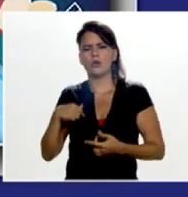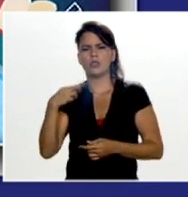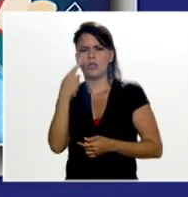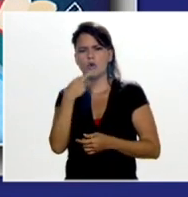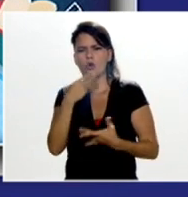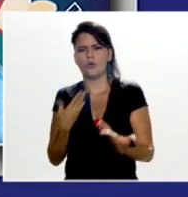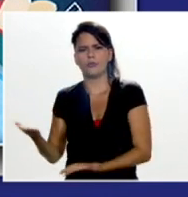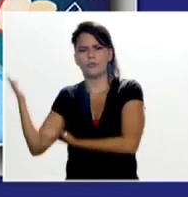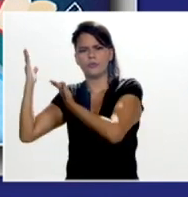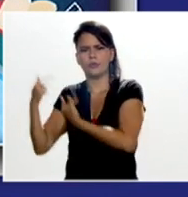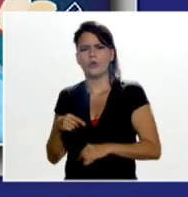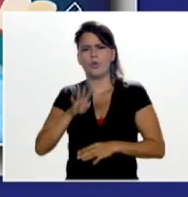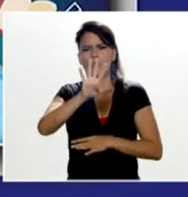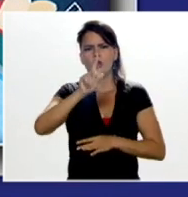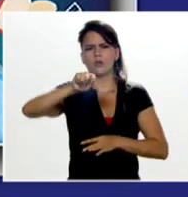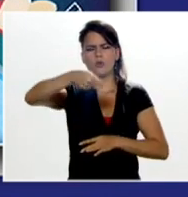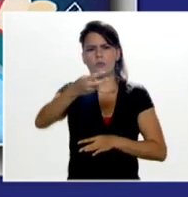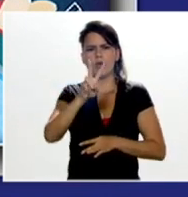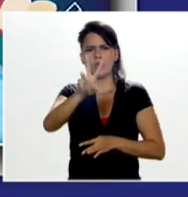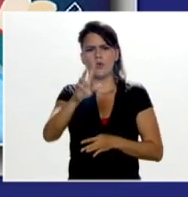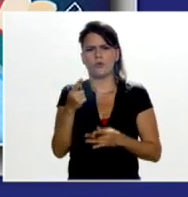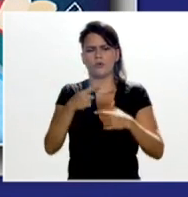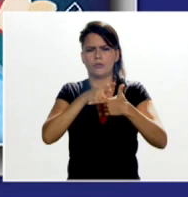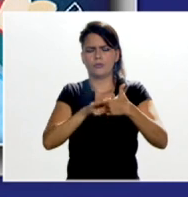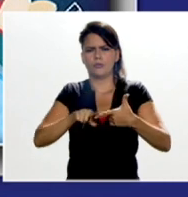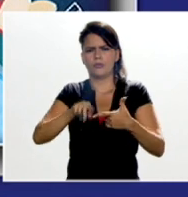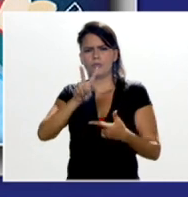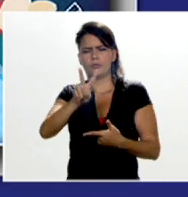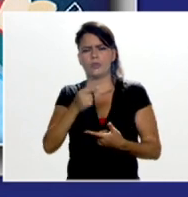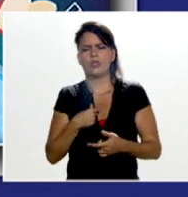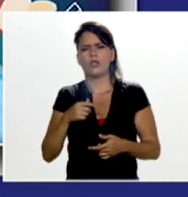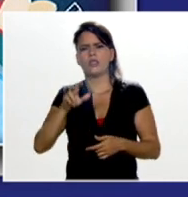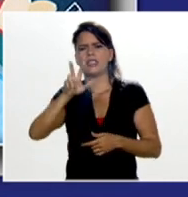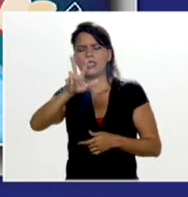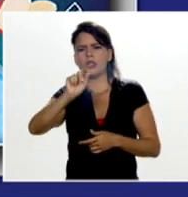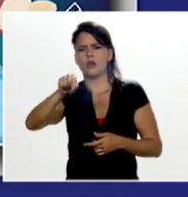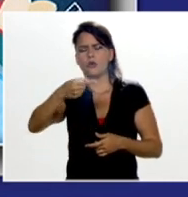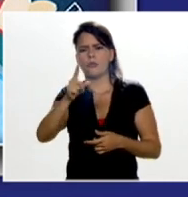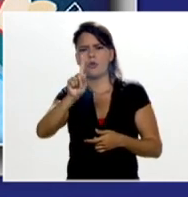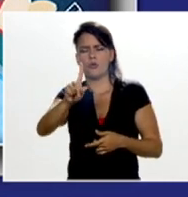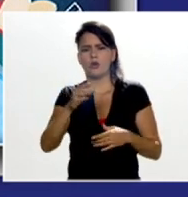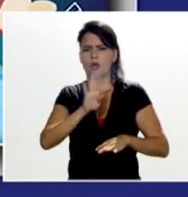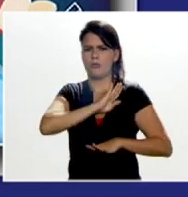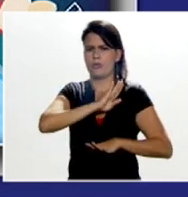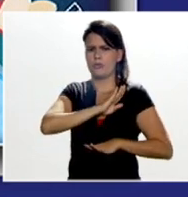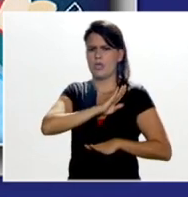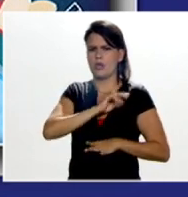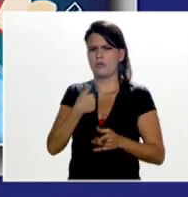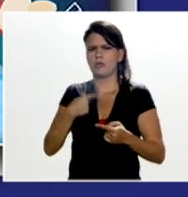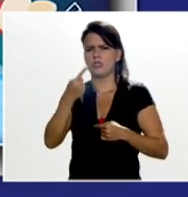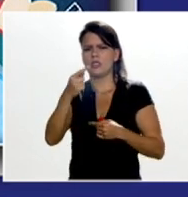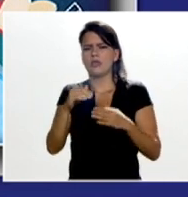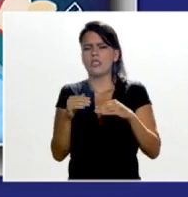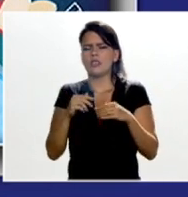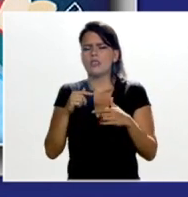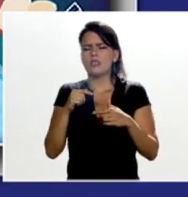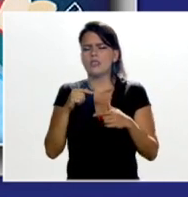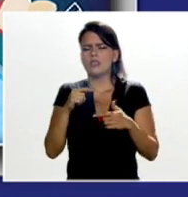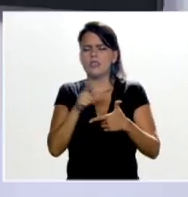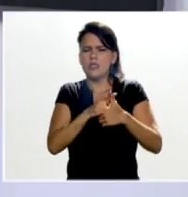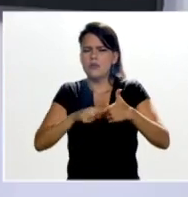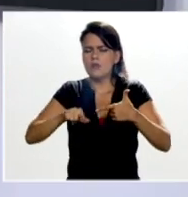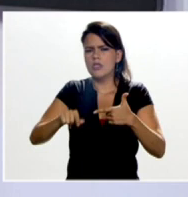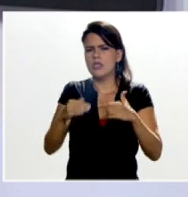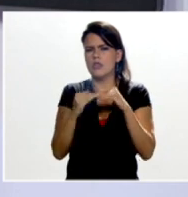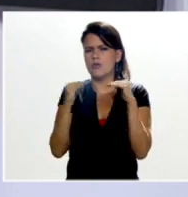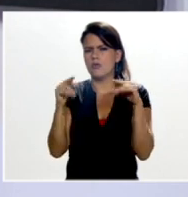4,2 entre 2 da 2,1. Y la propiedad de la potenciación en este caso, cuando se divide en potencia de igual base, se copia la misma